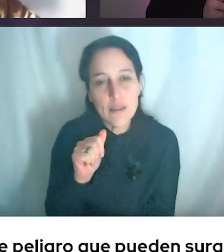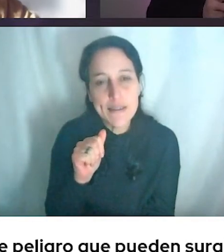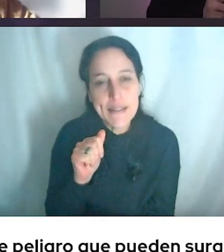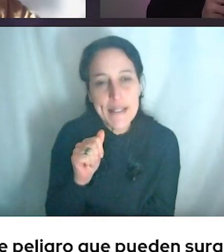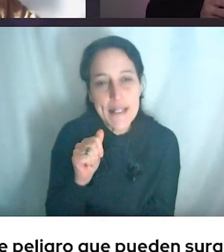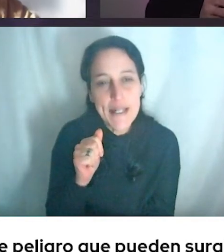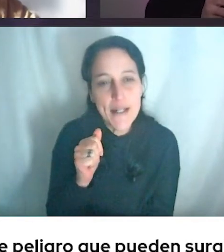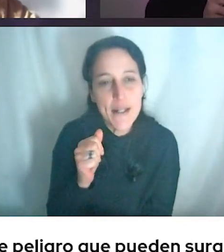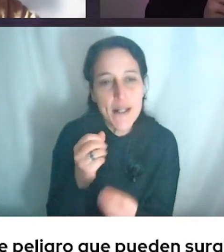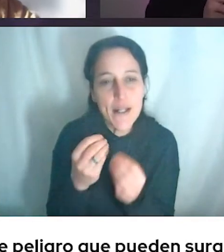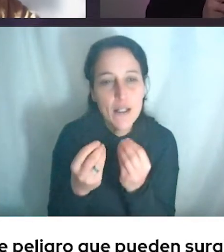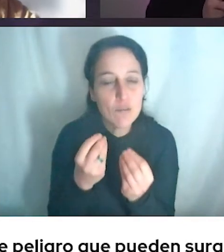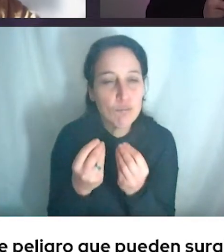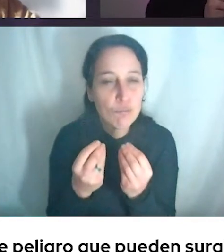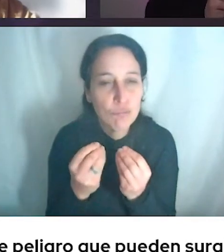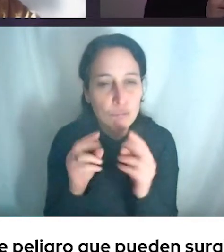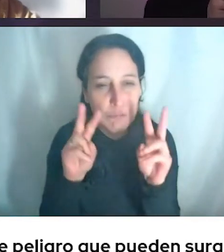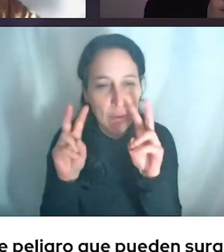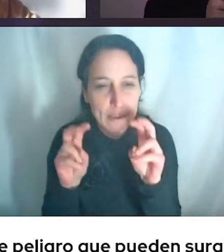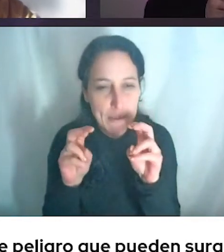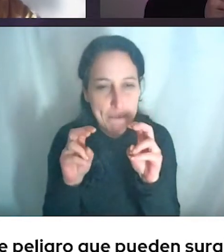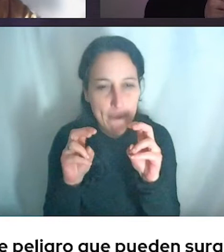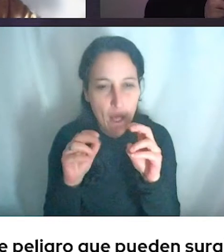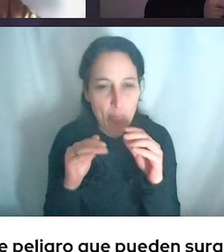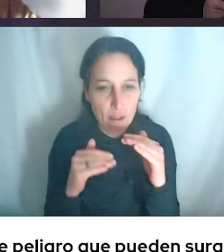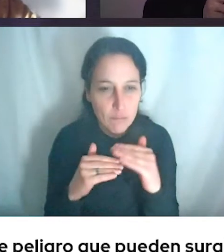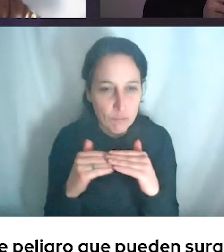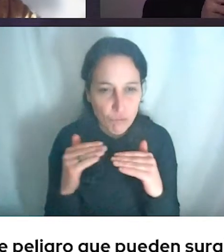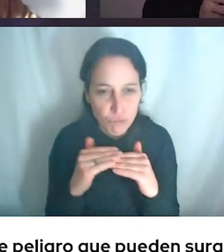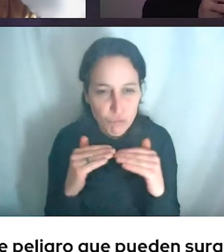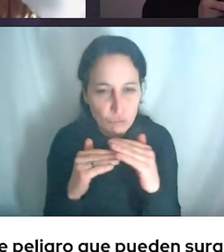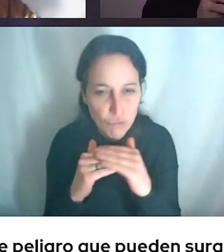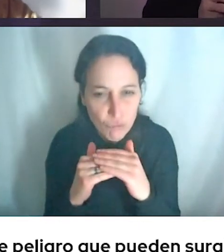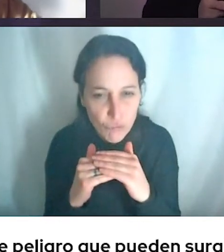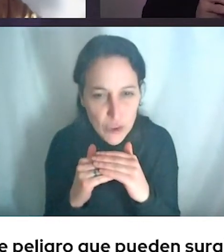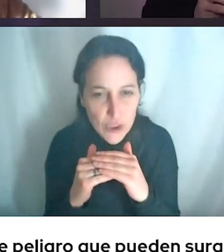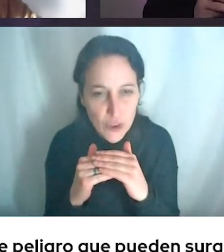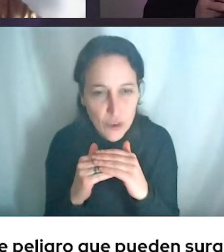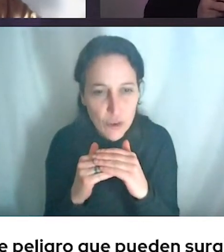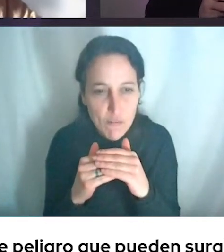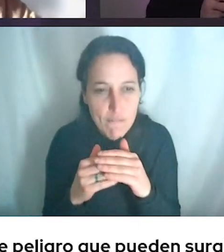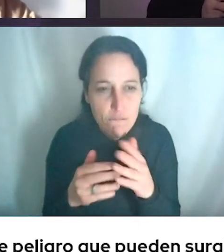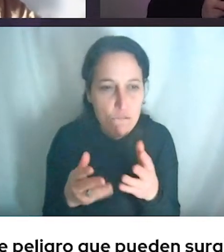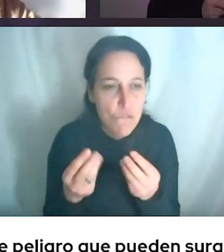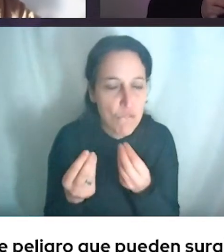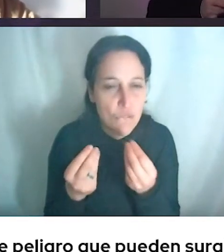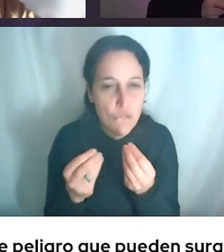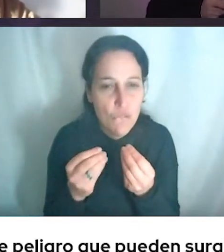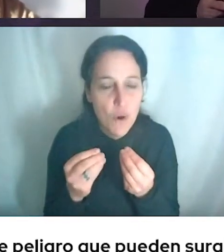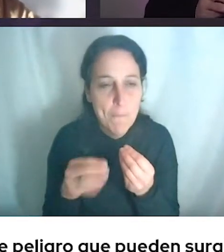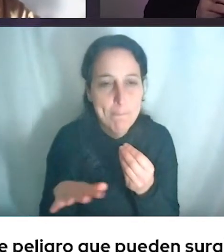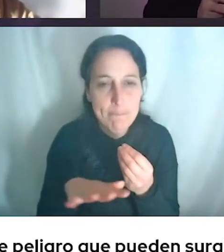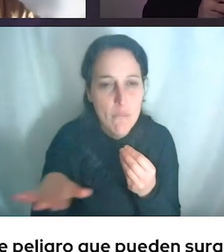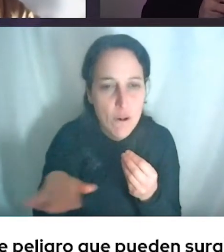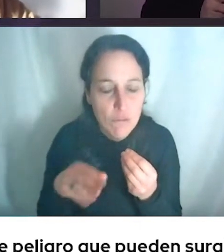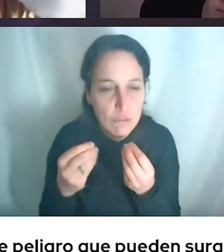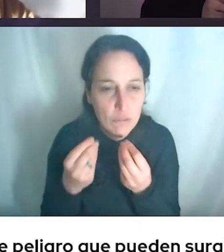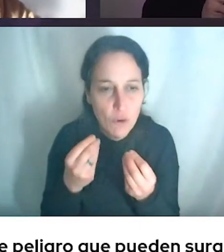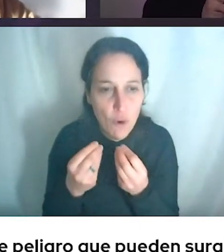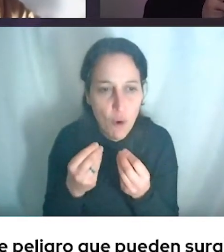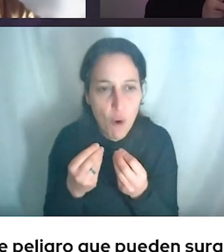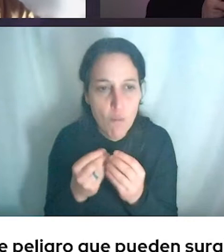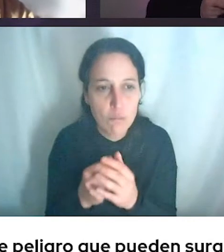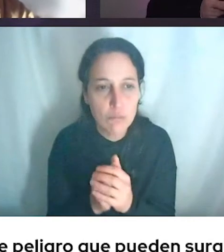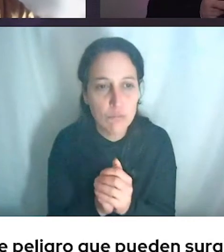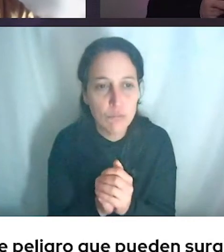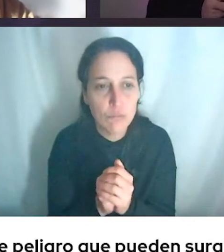la infraestructura, ¿sí? Temas técnicos, dimensionar los temas técnicos, no es fácil y